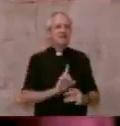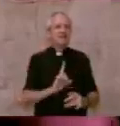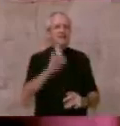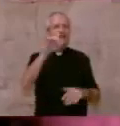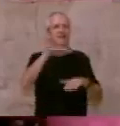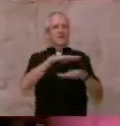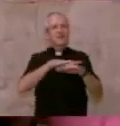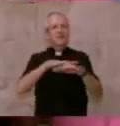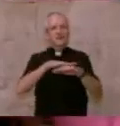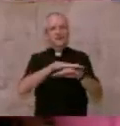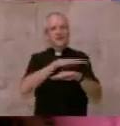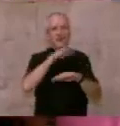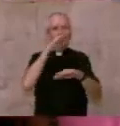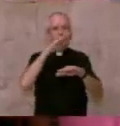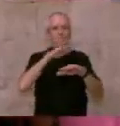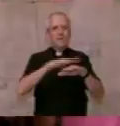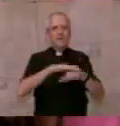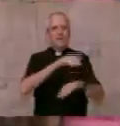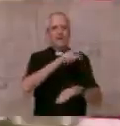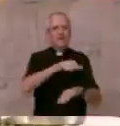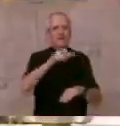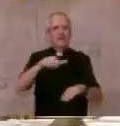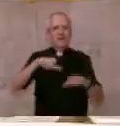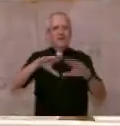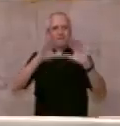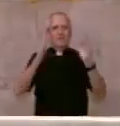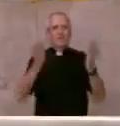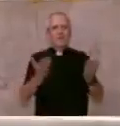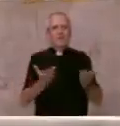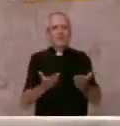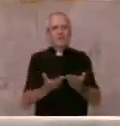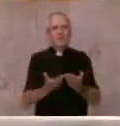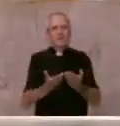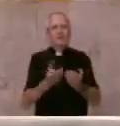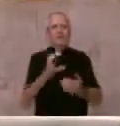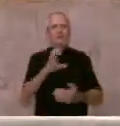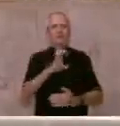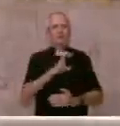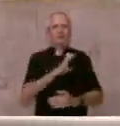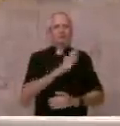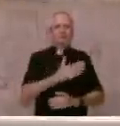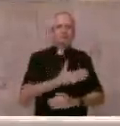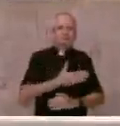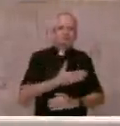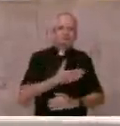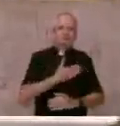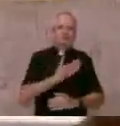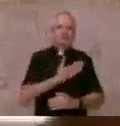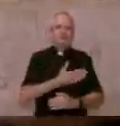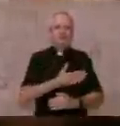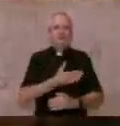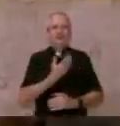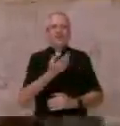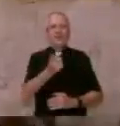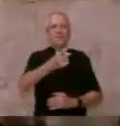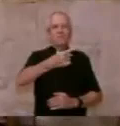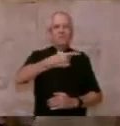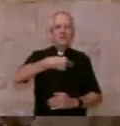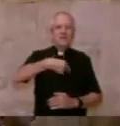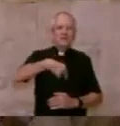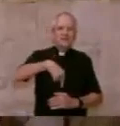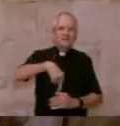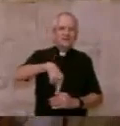Agnell de Déu, que lleveu el pecat del món. Cordero de Dios, que quitas el pecado del mundo, ten piedad de